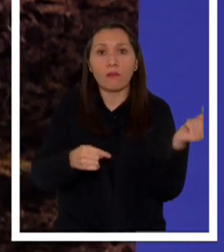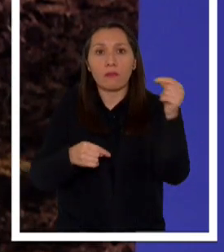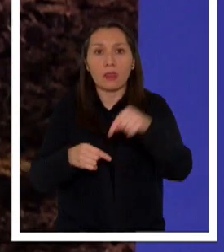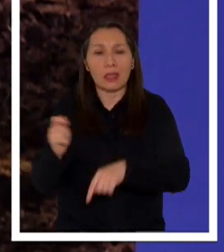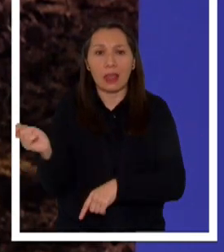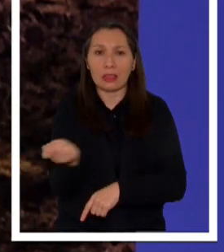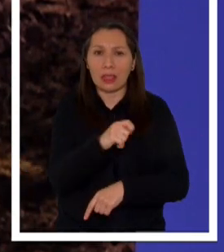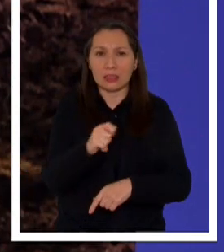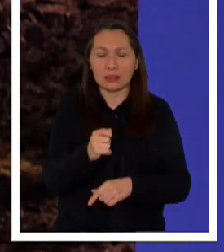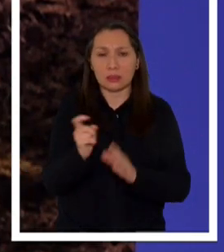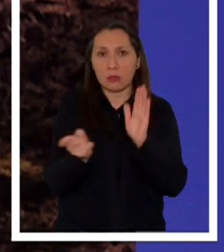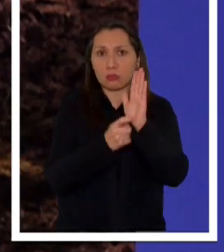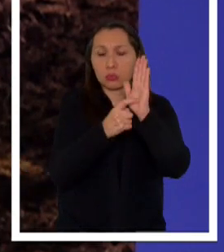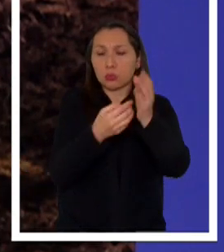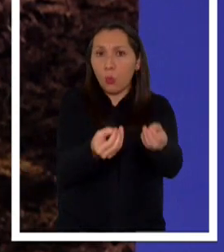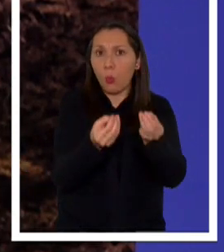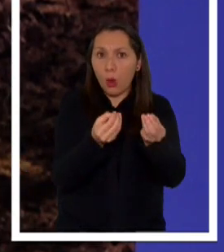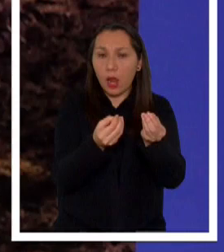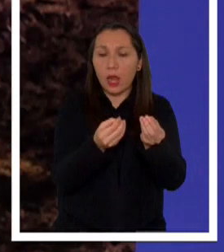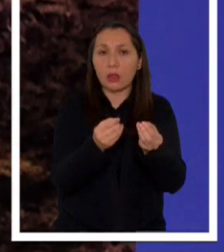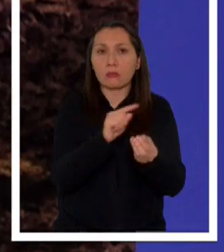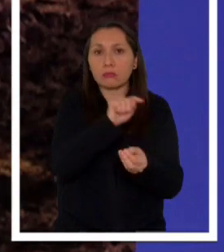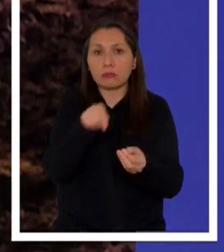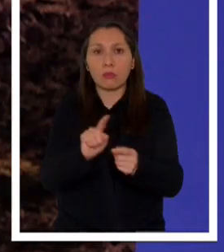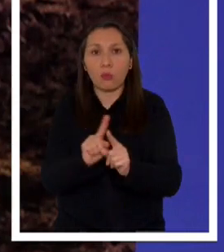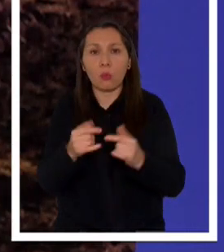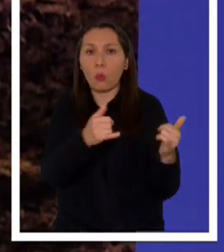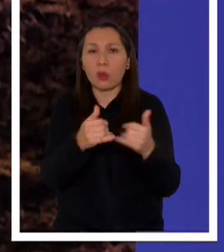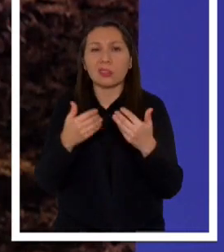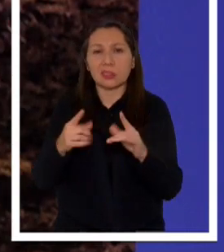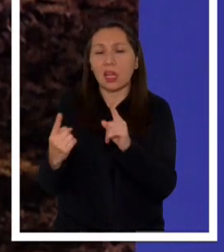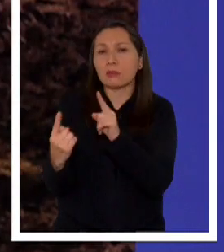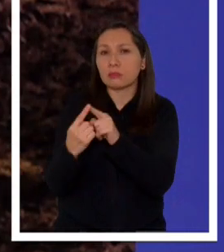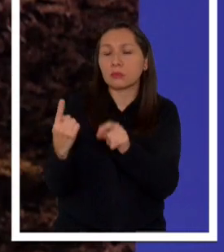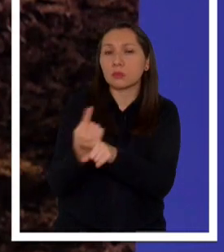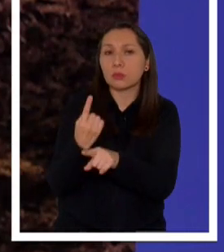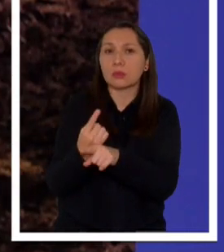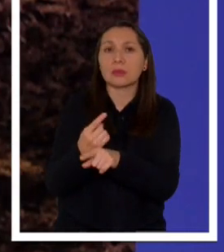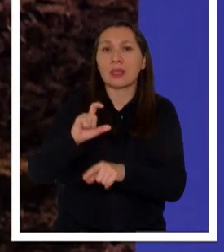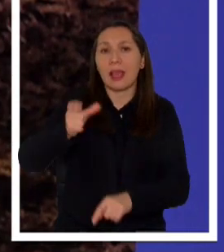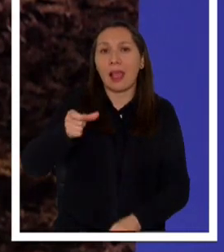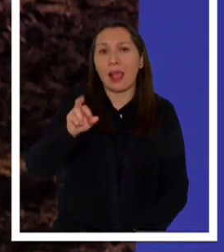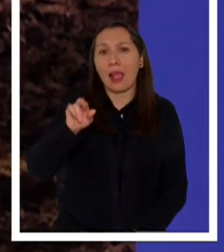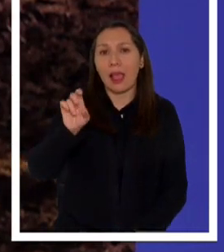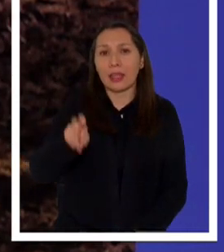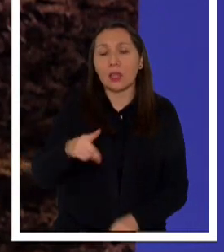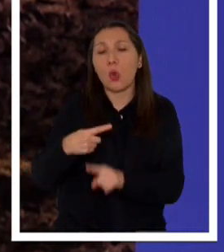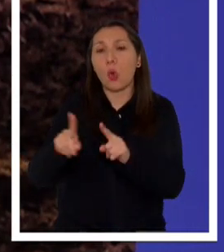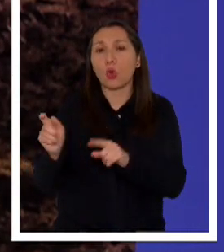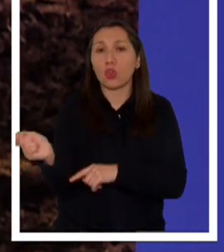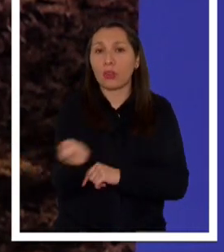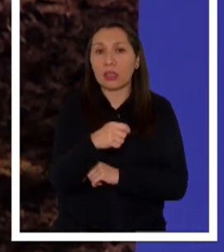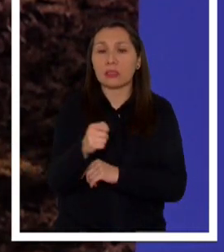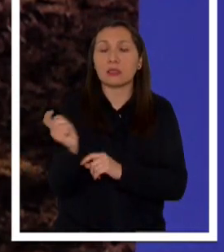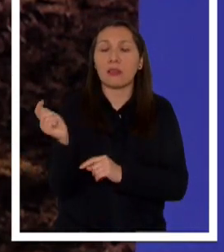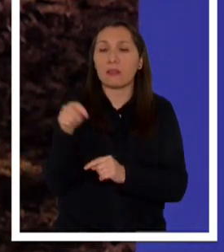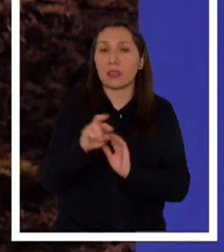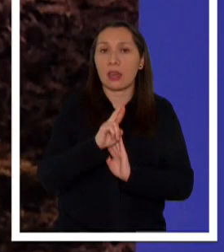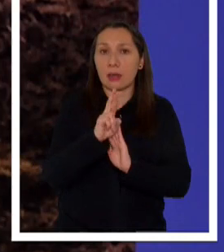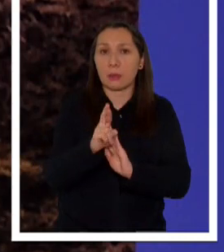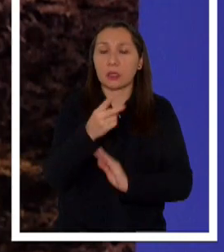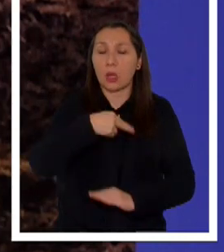tenista con ese ranking en estos momentos en los juegos y se han hablado con Cristian garín y el resto de los tenistas que van a representar a nuestro país